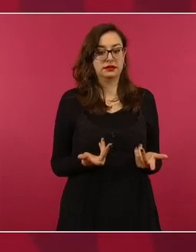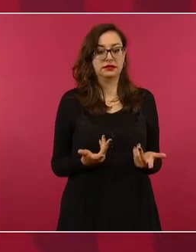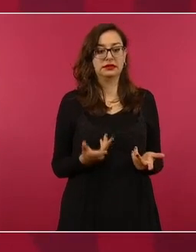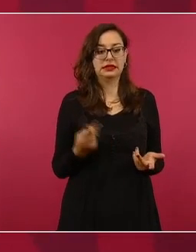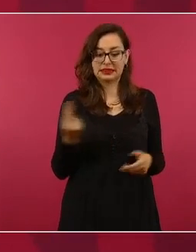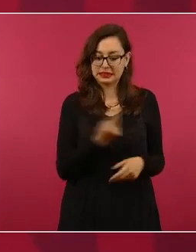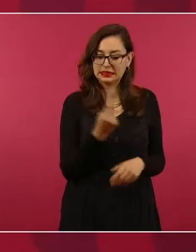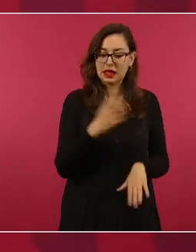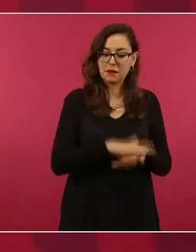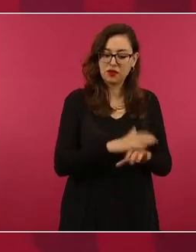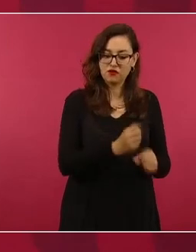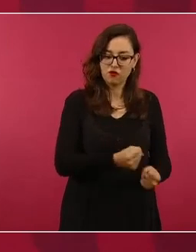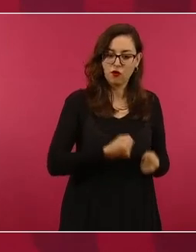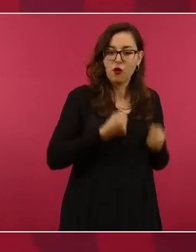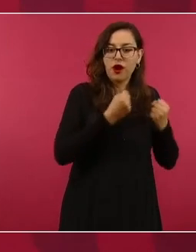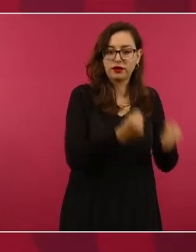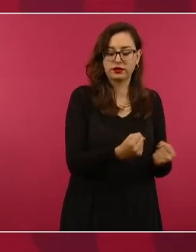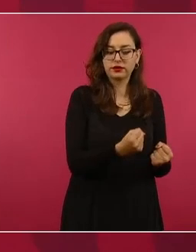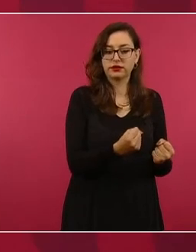son